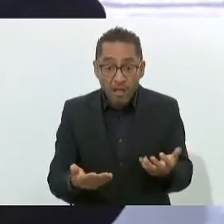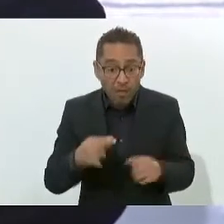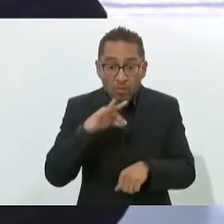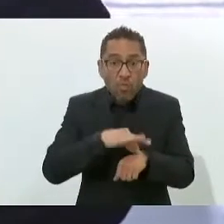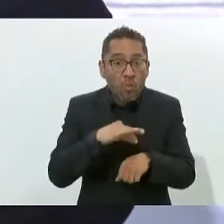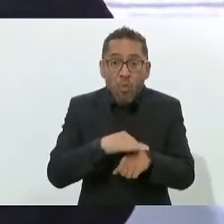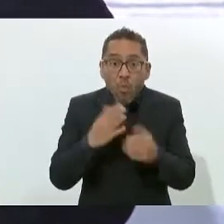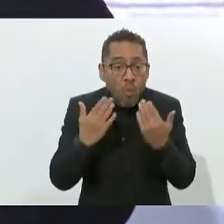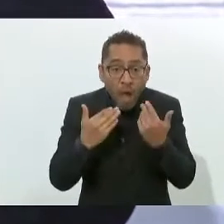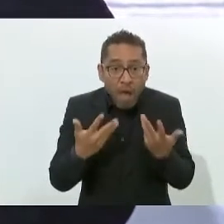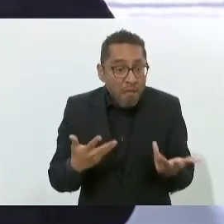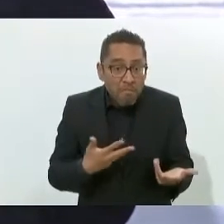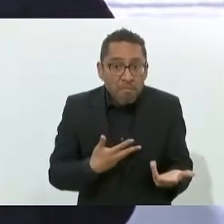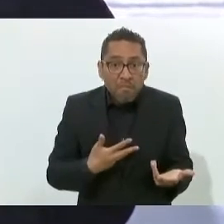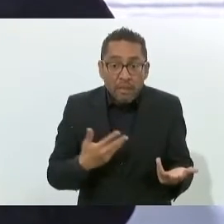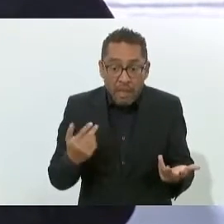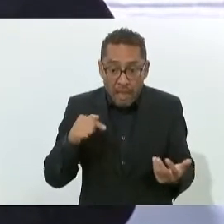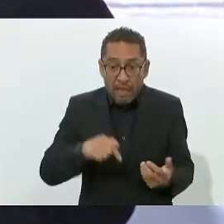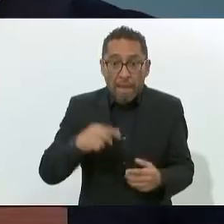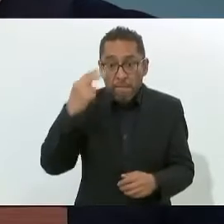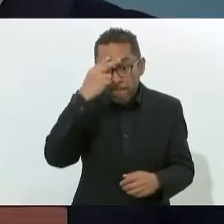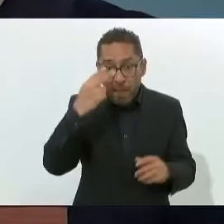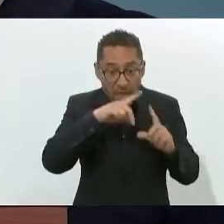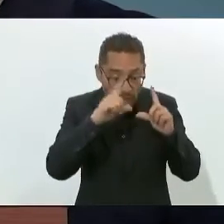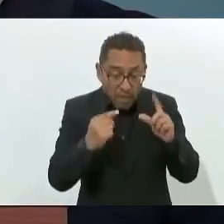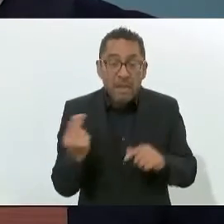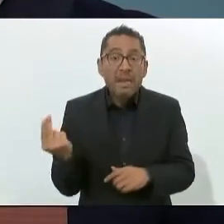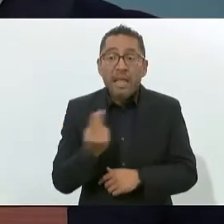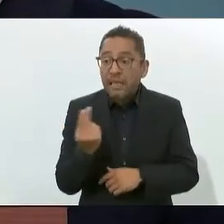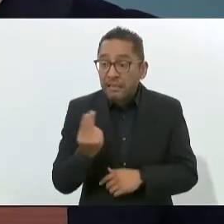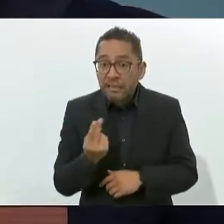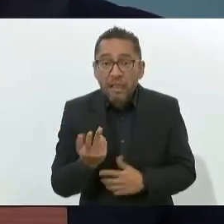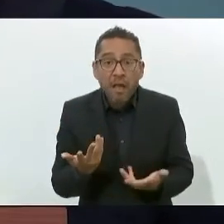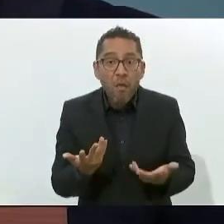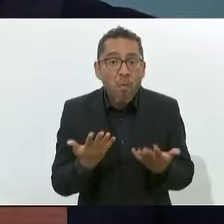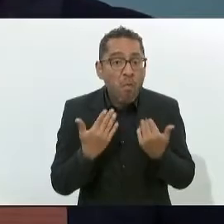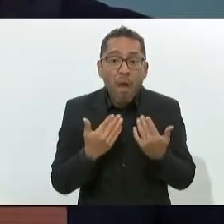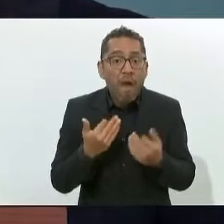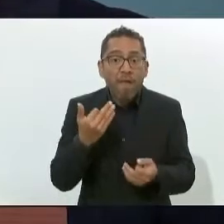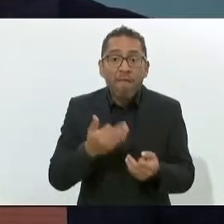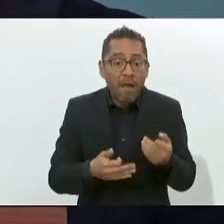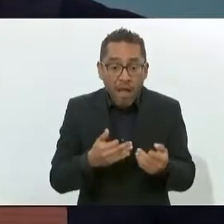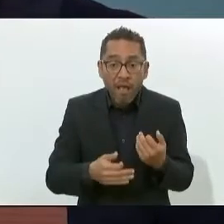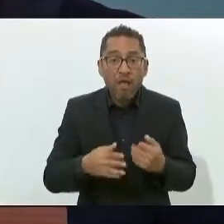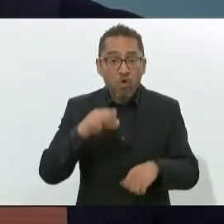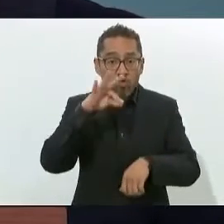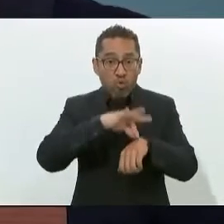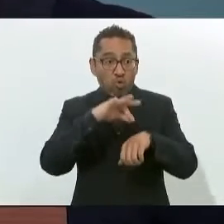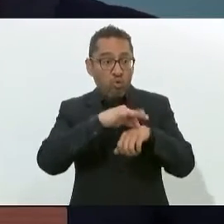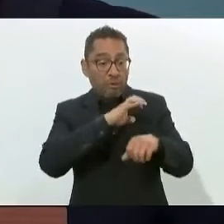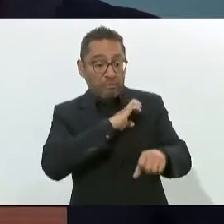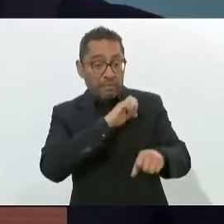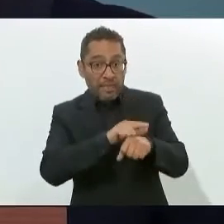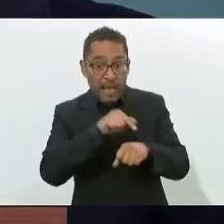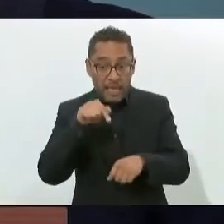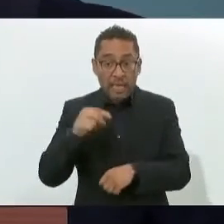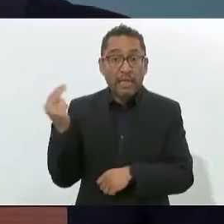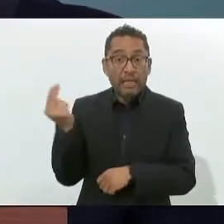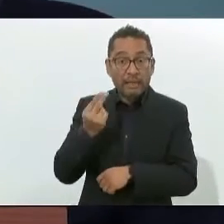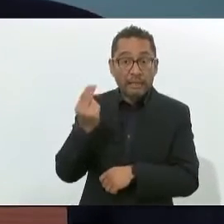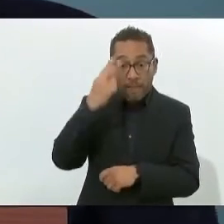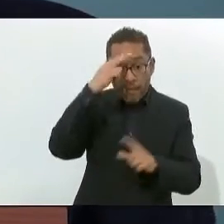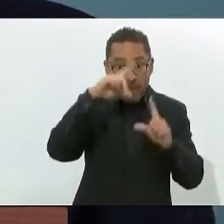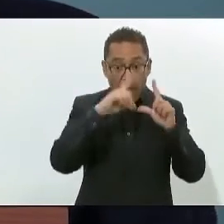que necesita nuestro país. No tenemos los especialistas que necesita nuestro